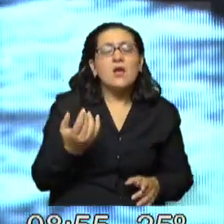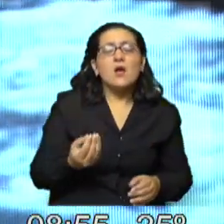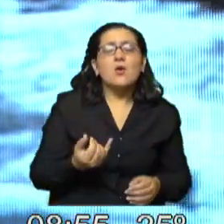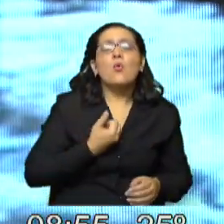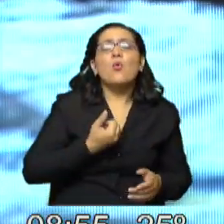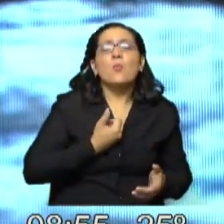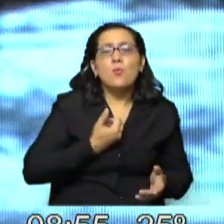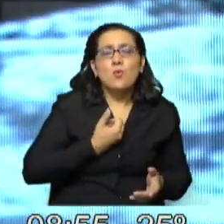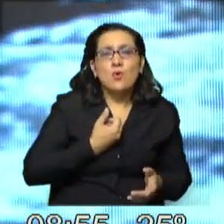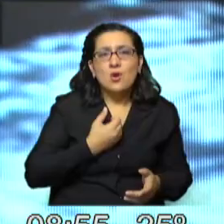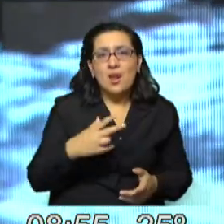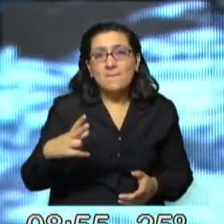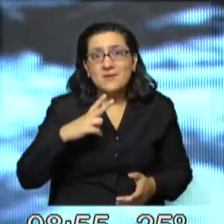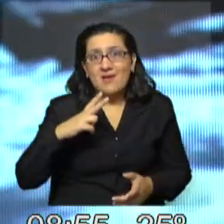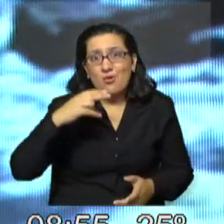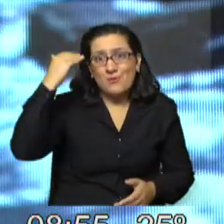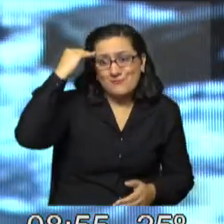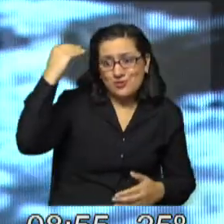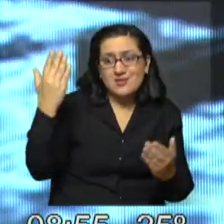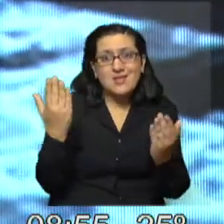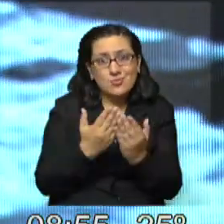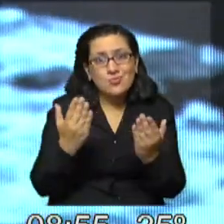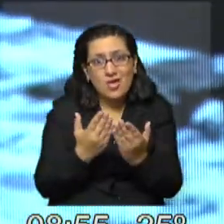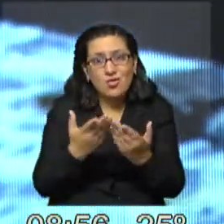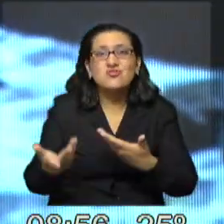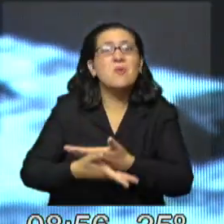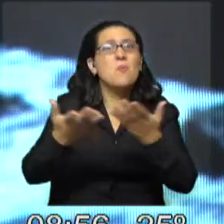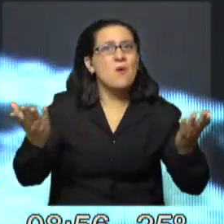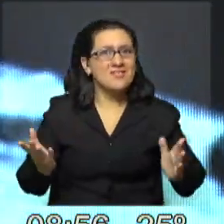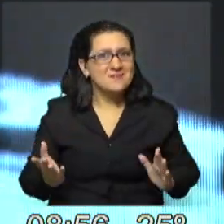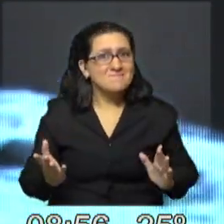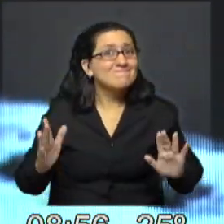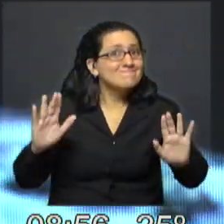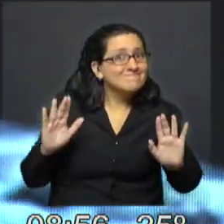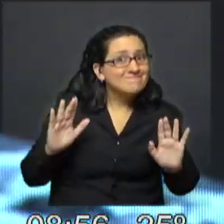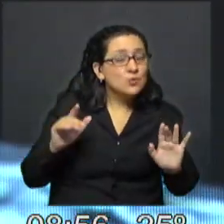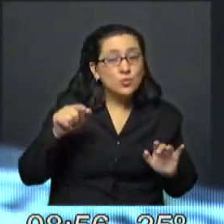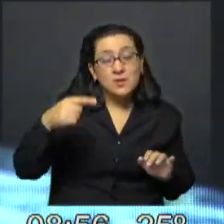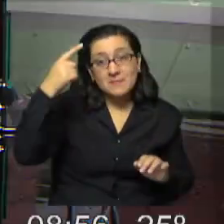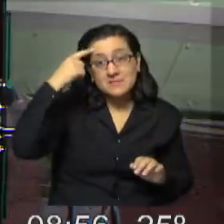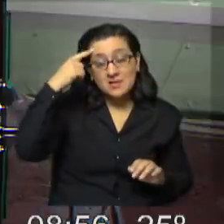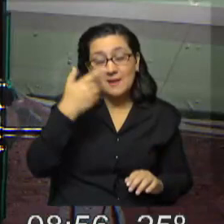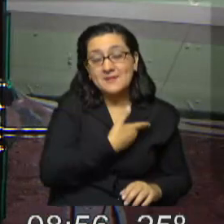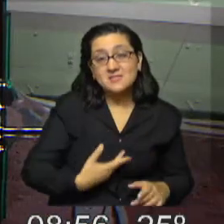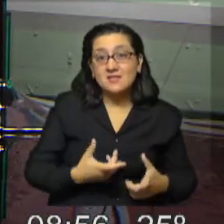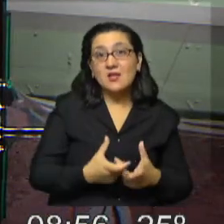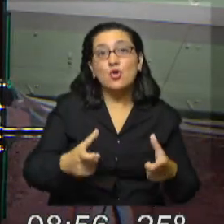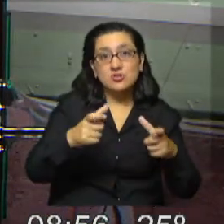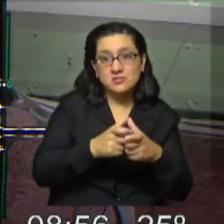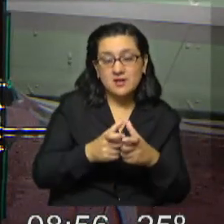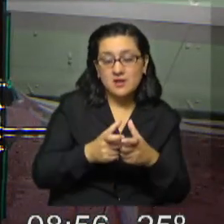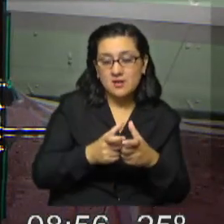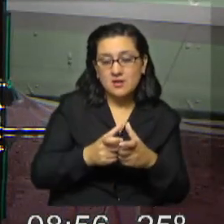la privacidad de profesores y estudiantes sale a la luz de esta manera. ¿Entienden que lo minimizó de alguna manera? Porque ayer Silva decía